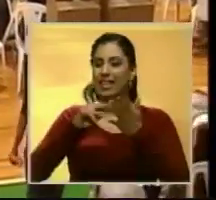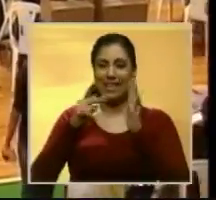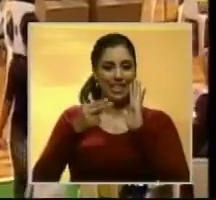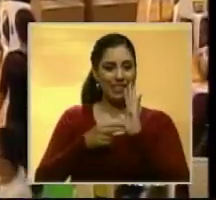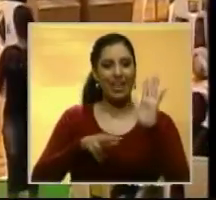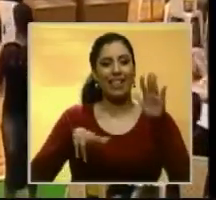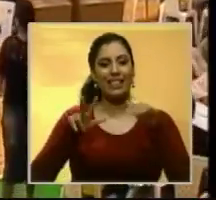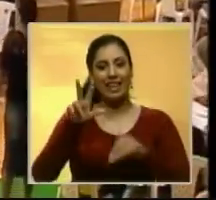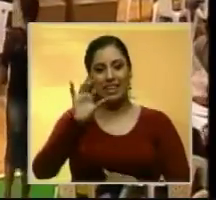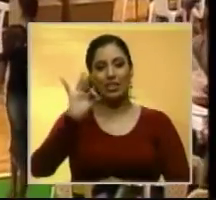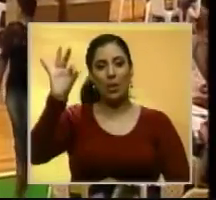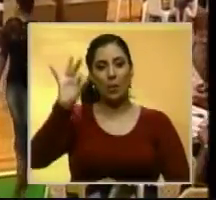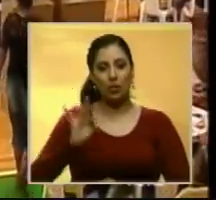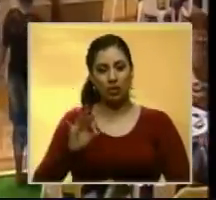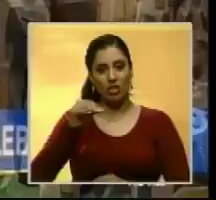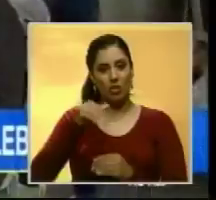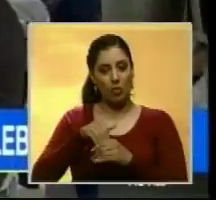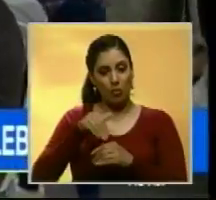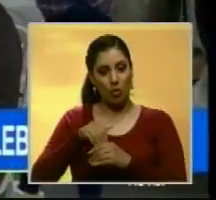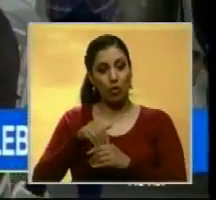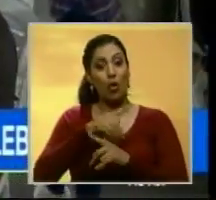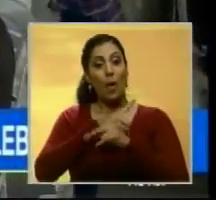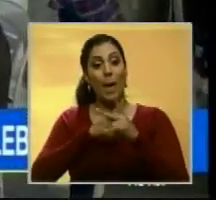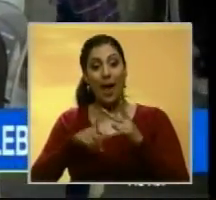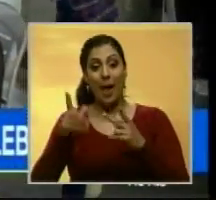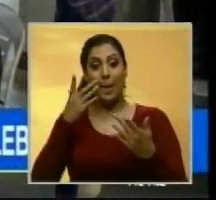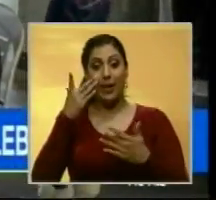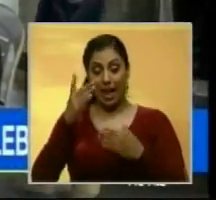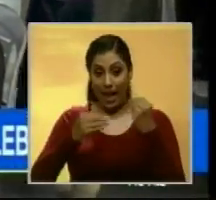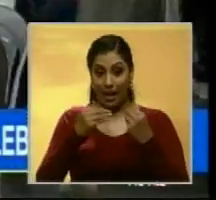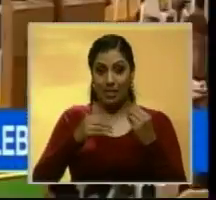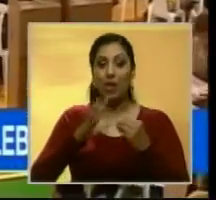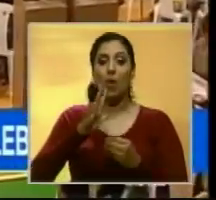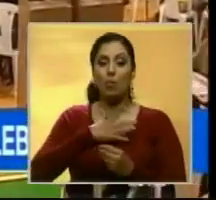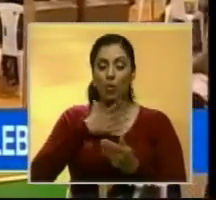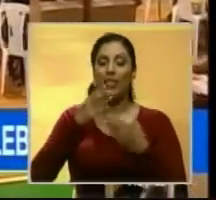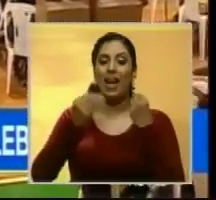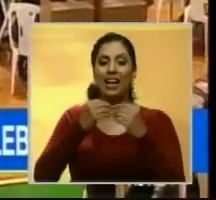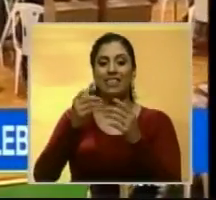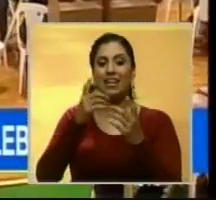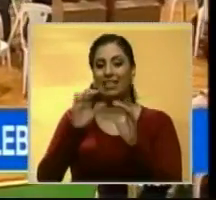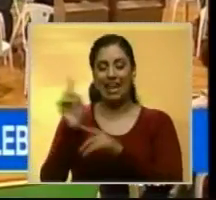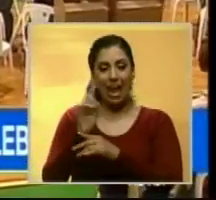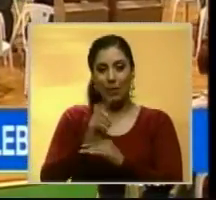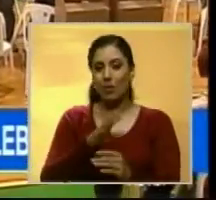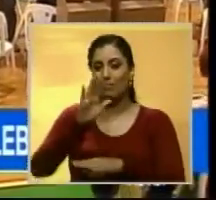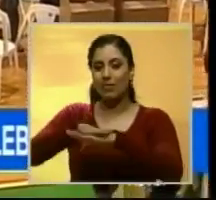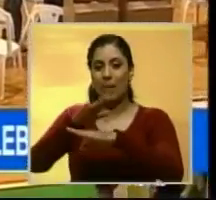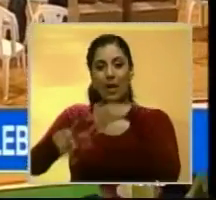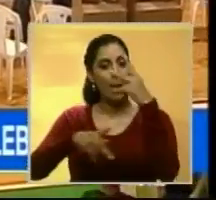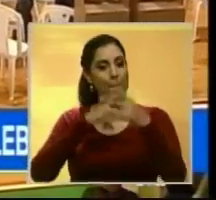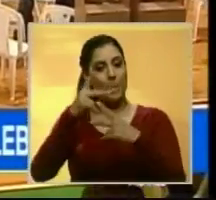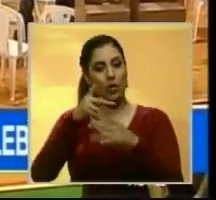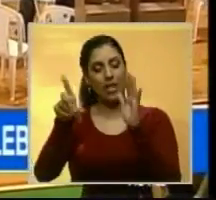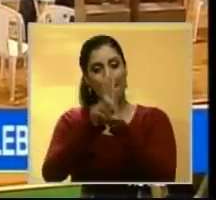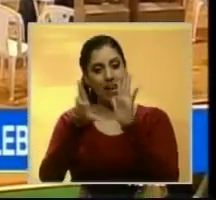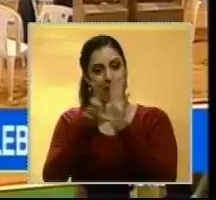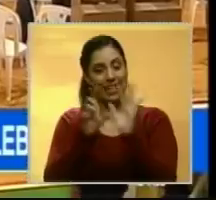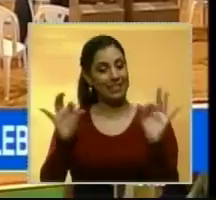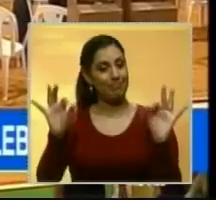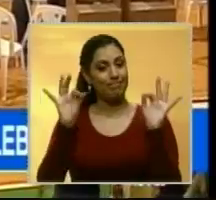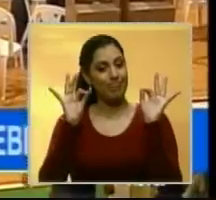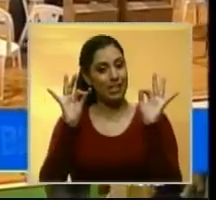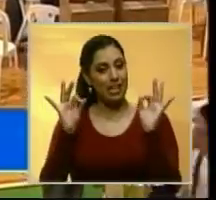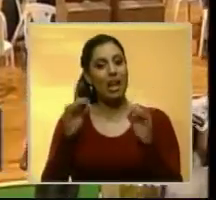representa 13% del censo electoral. En caso de que esto suceda, se pondrá en marcha de manera inmediata el llamado procedimiento legislativo